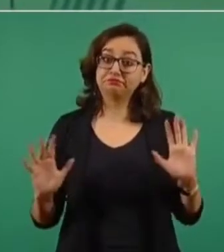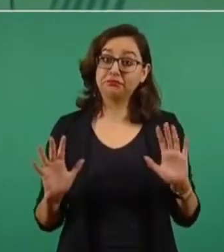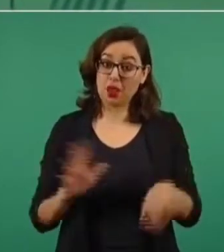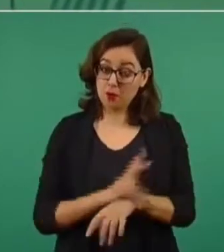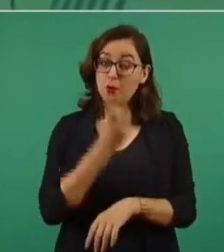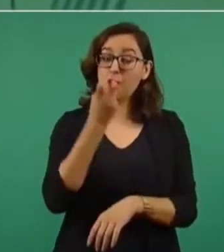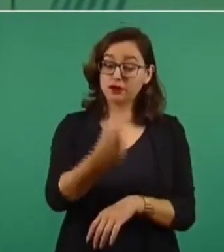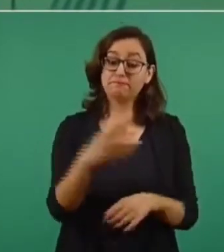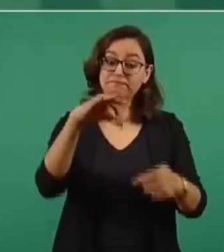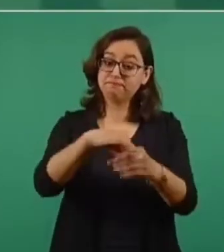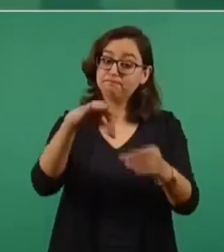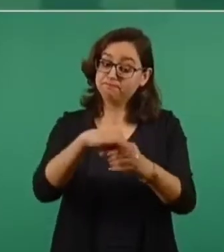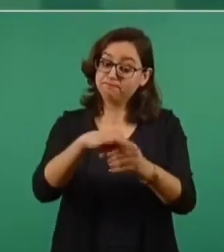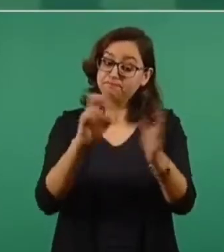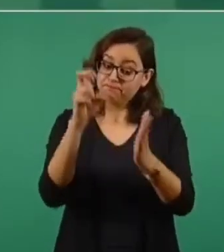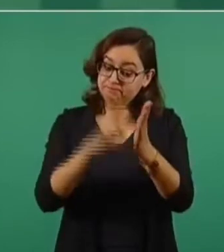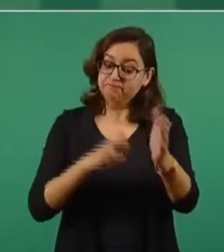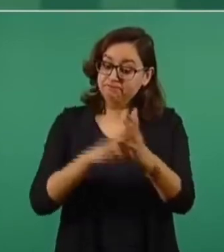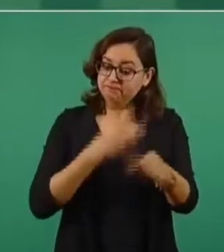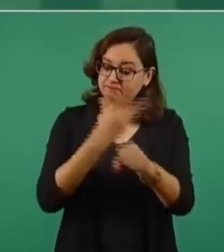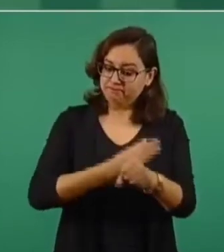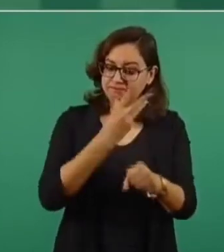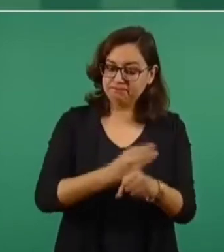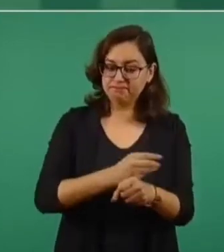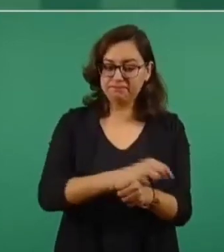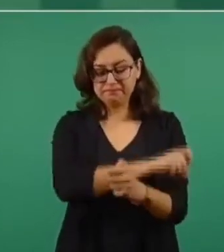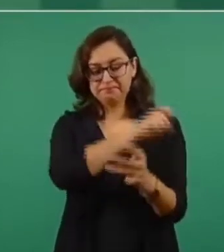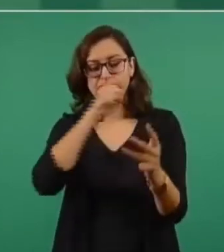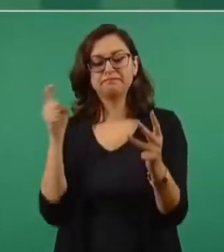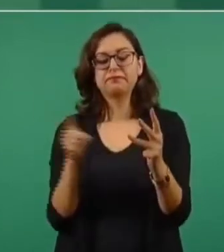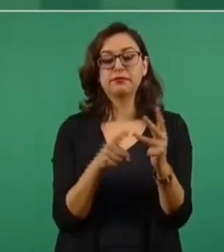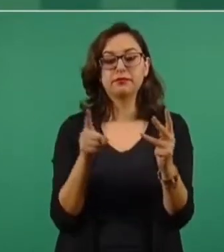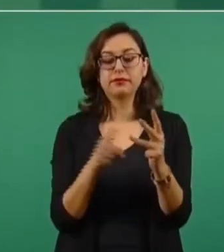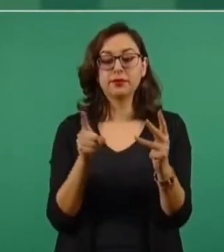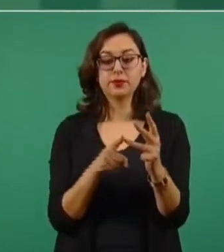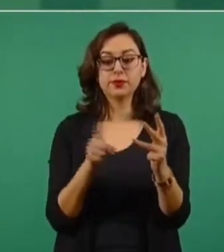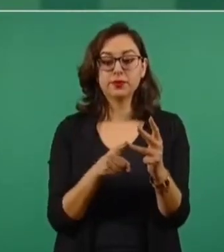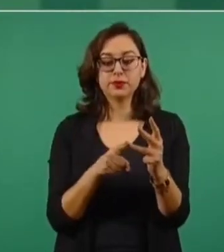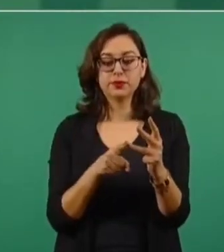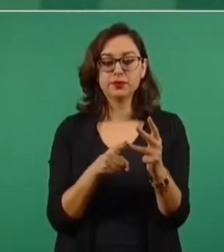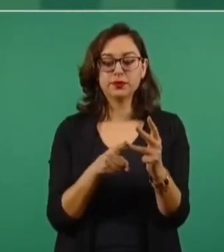Reforma en lo electoral. Otra cosa, los costos.